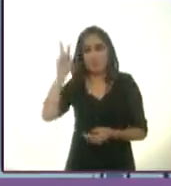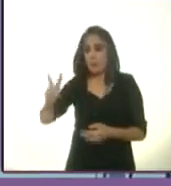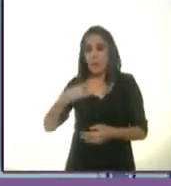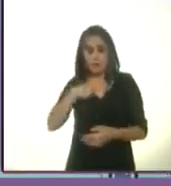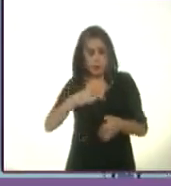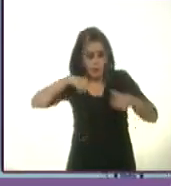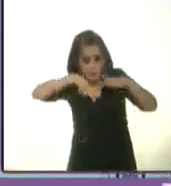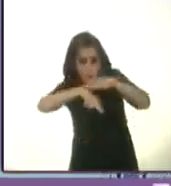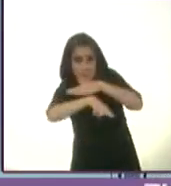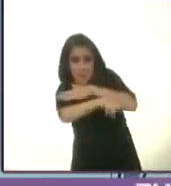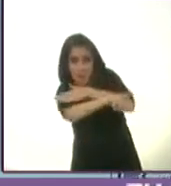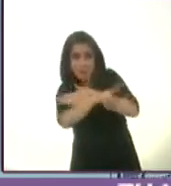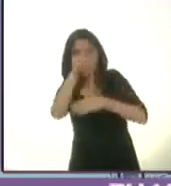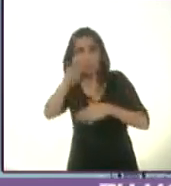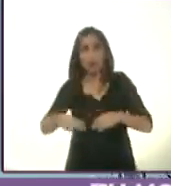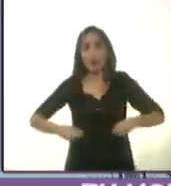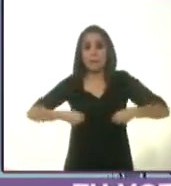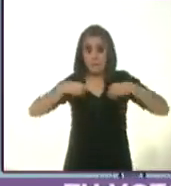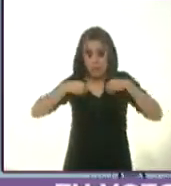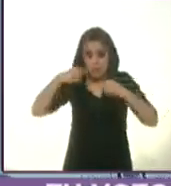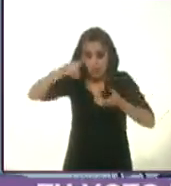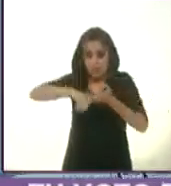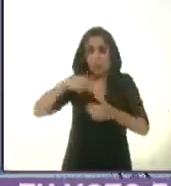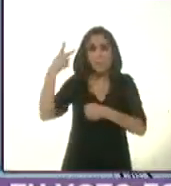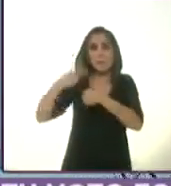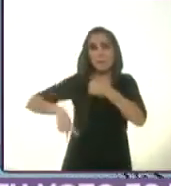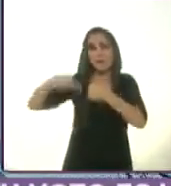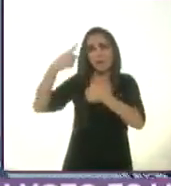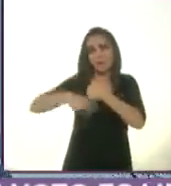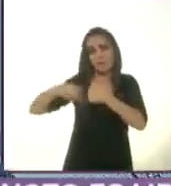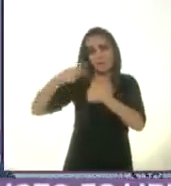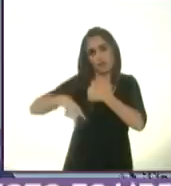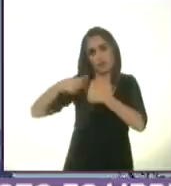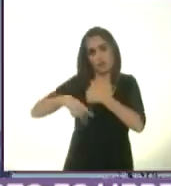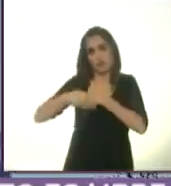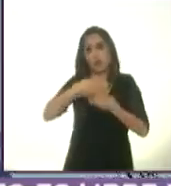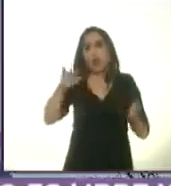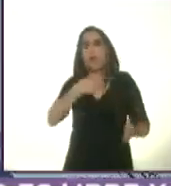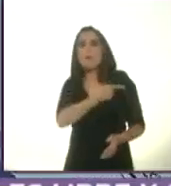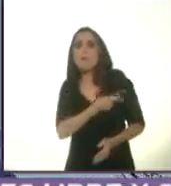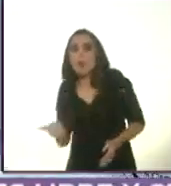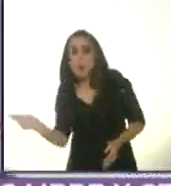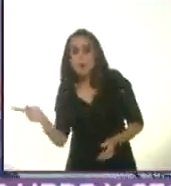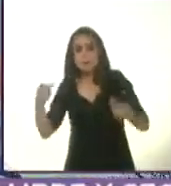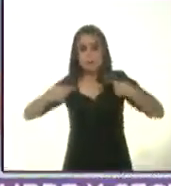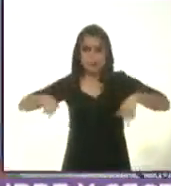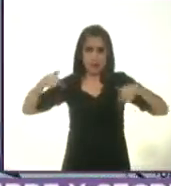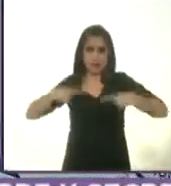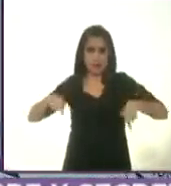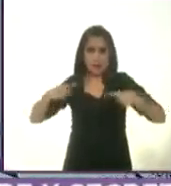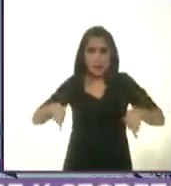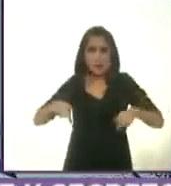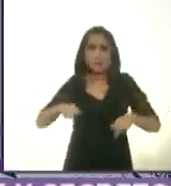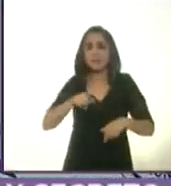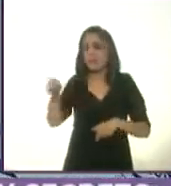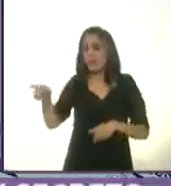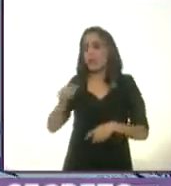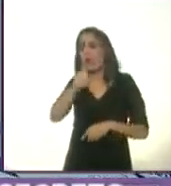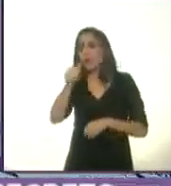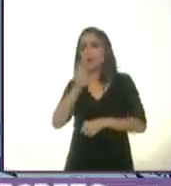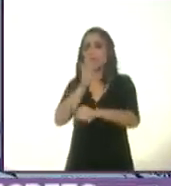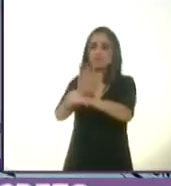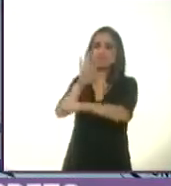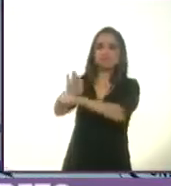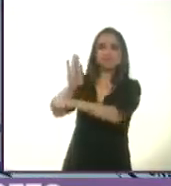pone en riesgo las vidas a ustedes los señores los pobres a ellos que ha favorecido la señora sheinbaum